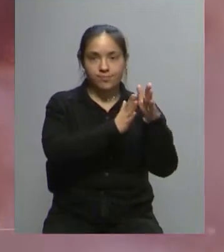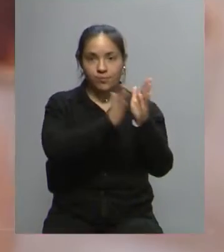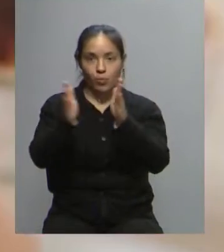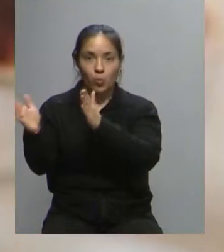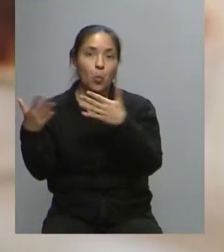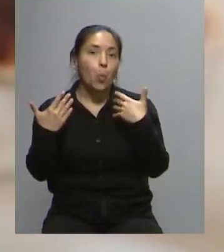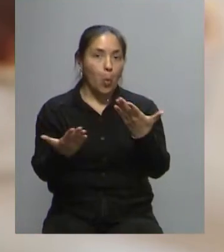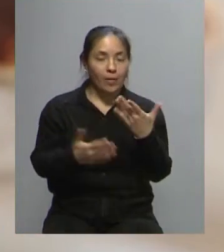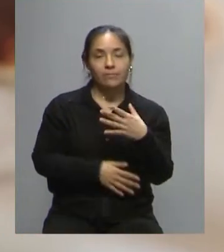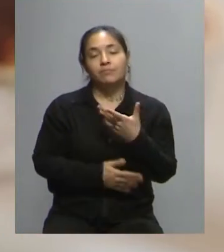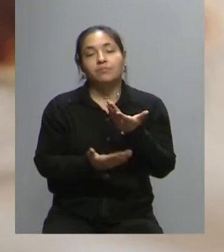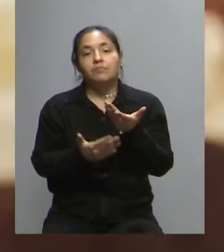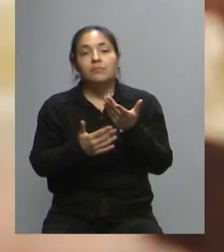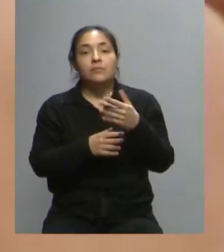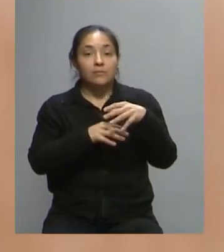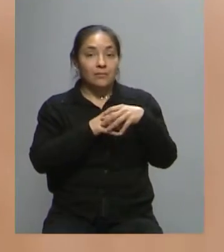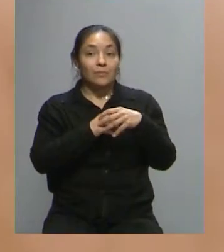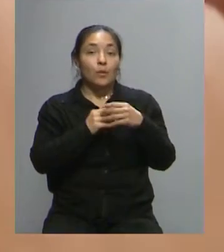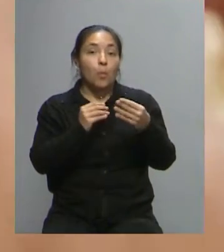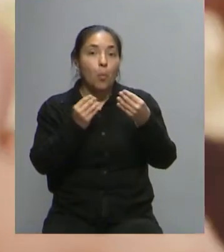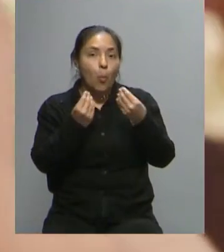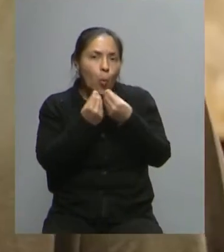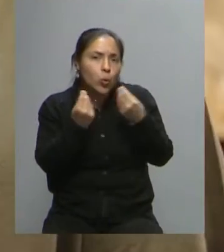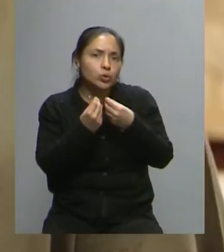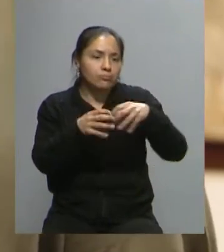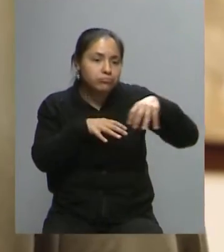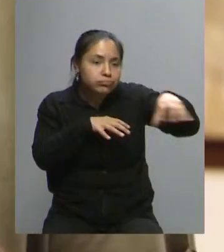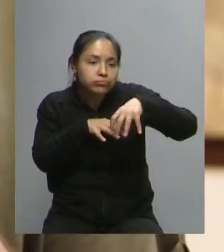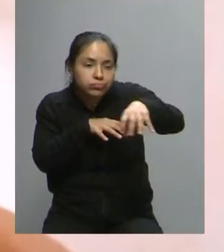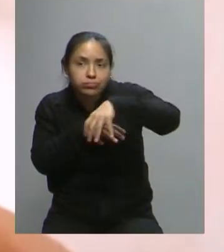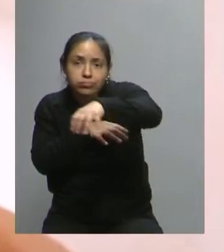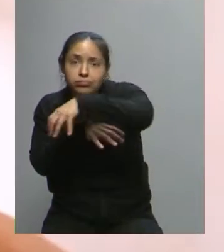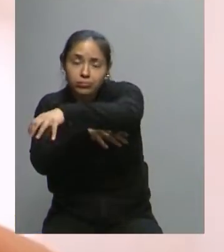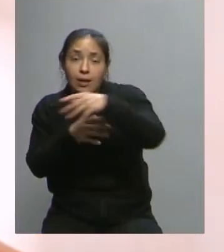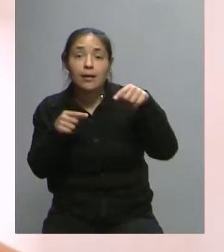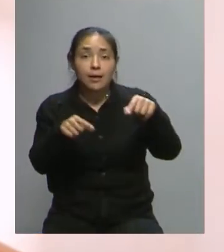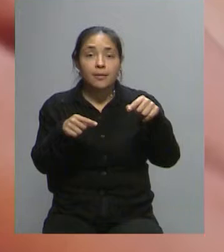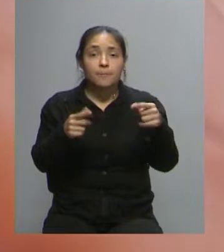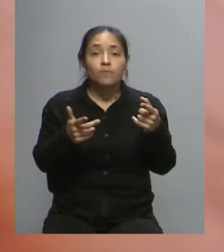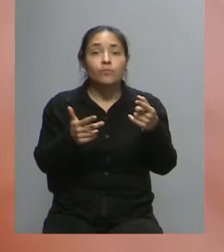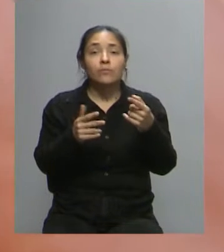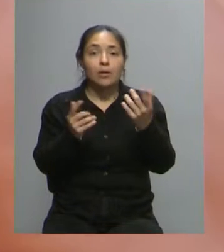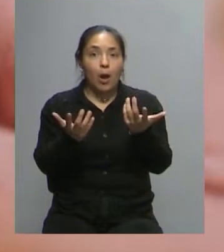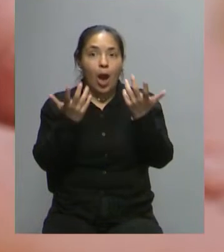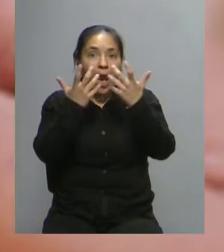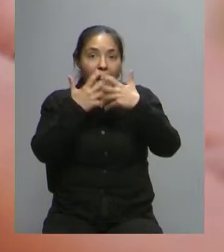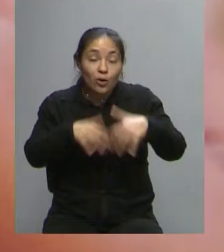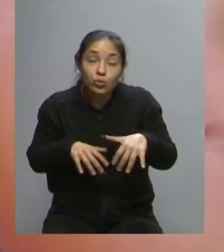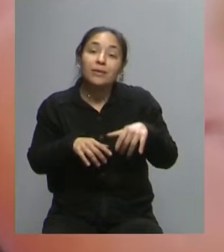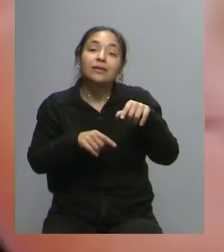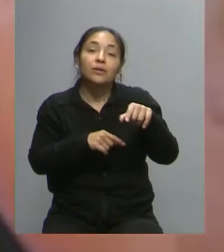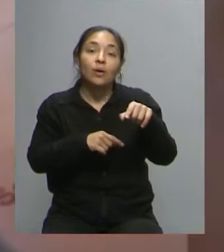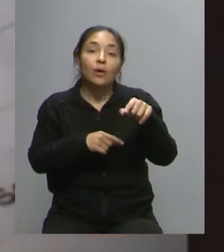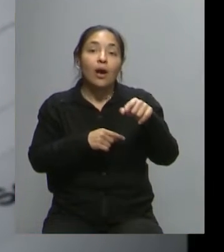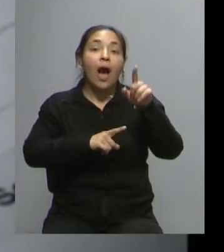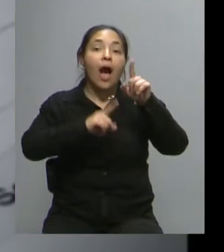etcétera. Entonces, a toda esa pelota de algoritmos, en general caen mucho dentro de lo que se llama aprendizaje automático, machine learning, algunas cosas